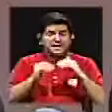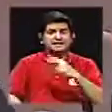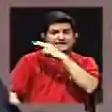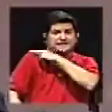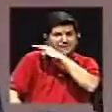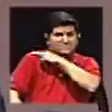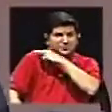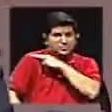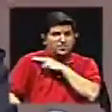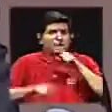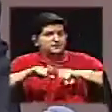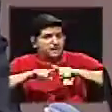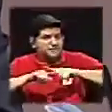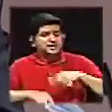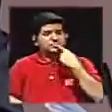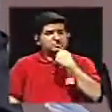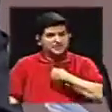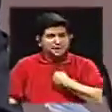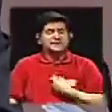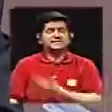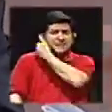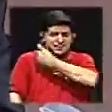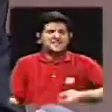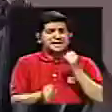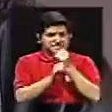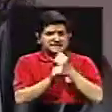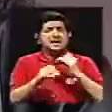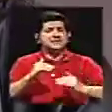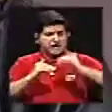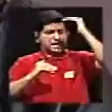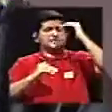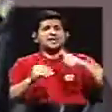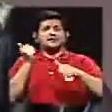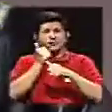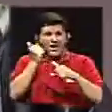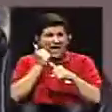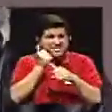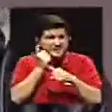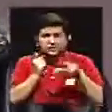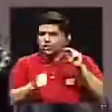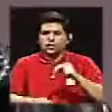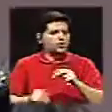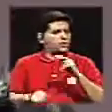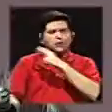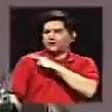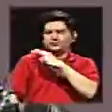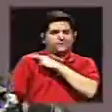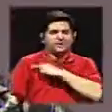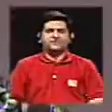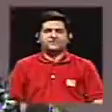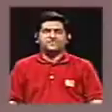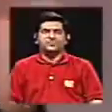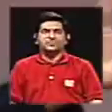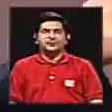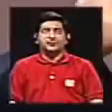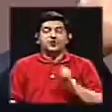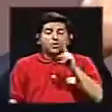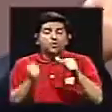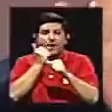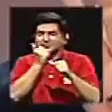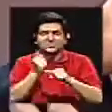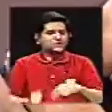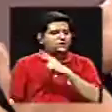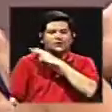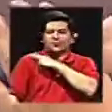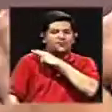La pregunta usted me dice, presidente ejecutivo, eso es un alto cargo. Eso salió, pero un asesor no es un alto cargo. Yo soy técnico en telecomunicaciones. Un asesor no es un